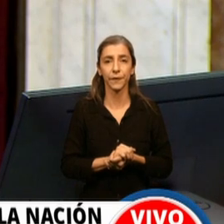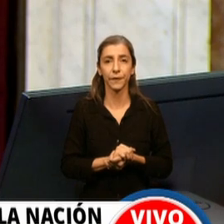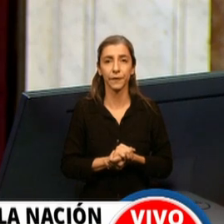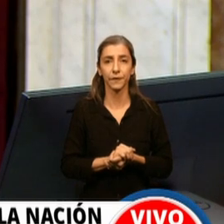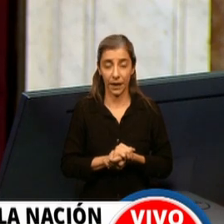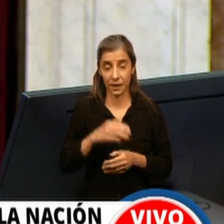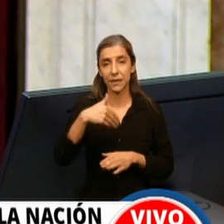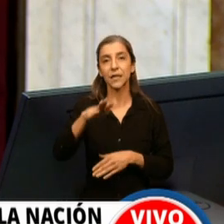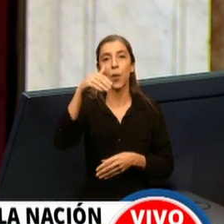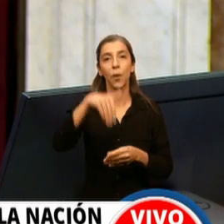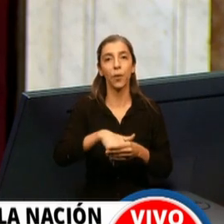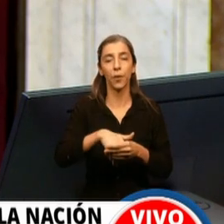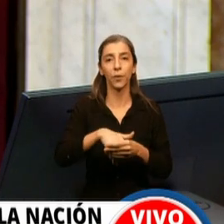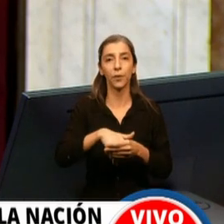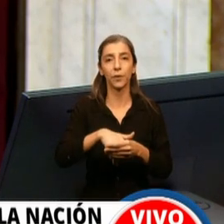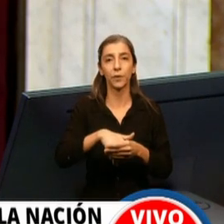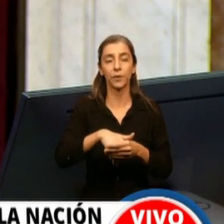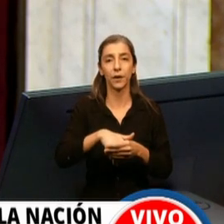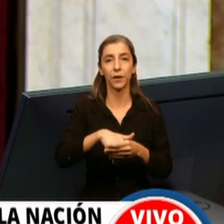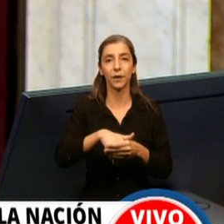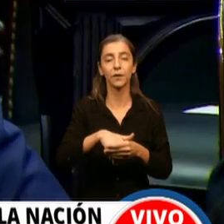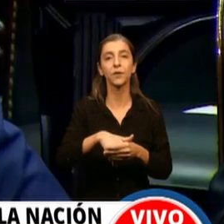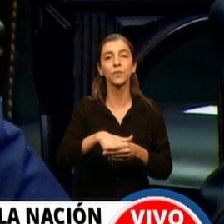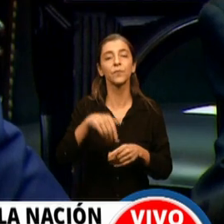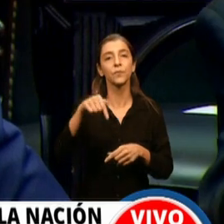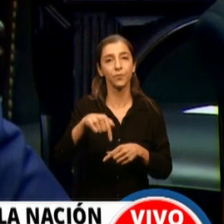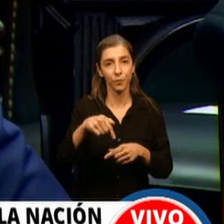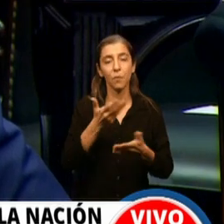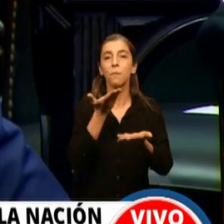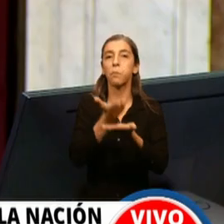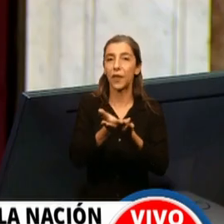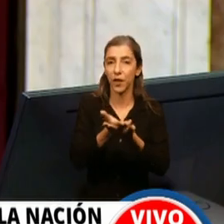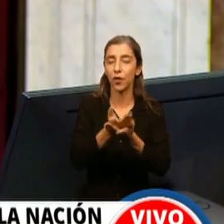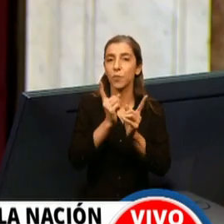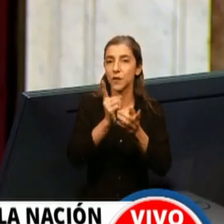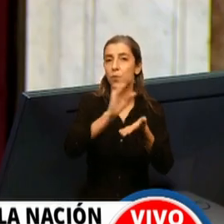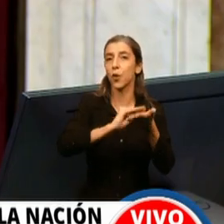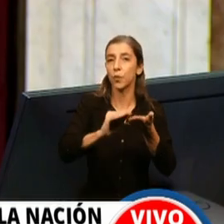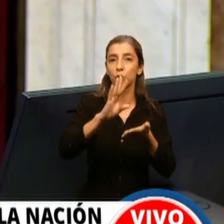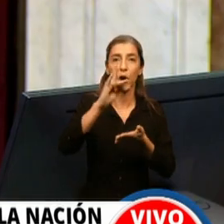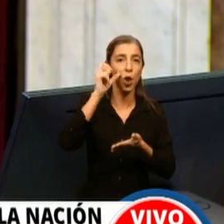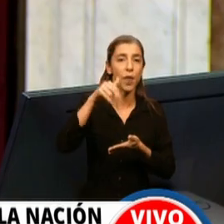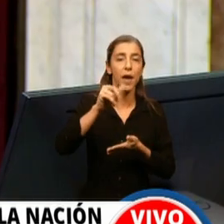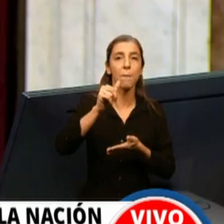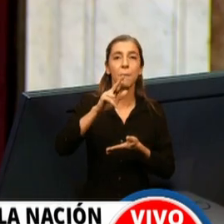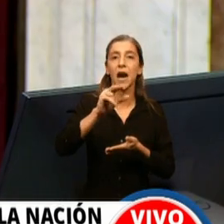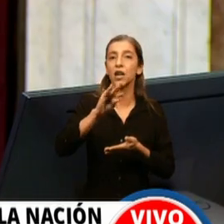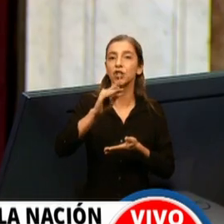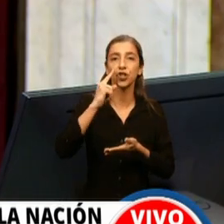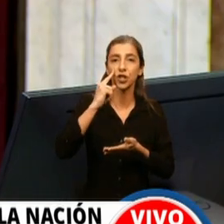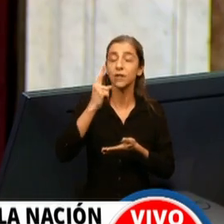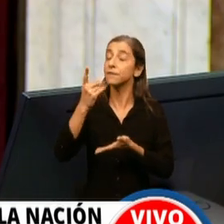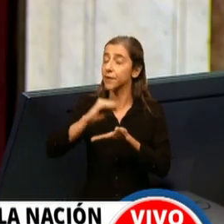se va a votar se va a contar la moción de orden del diputado omar de marchi sí